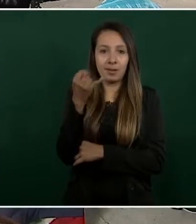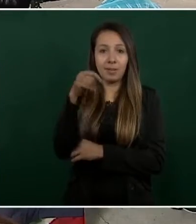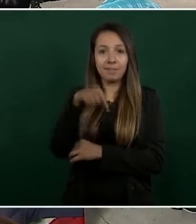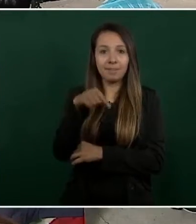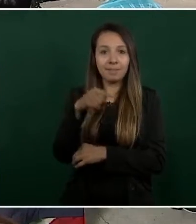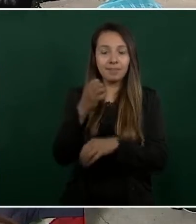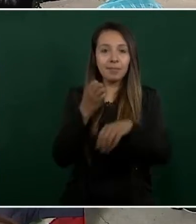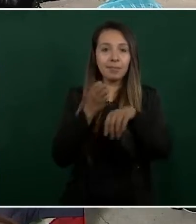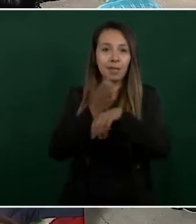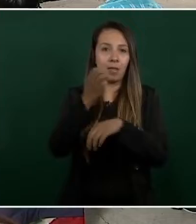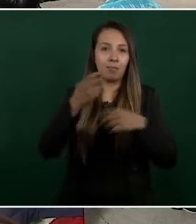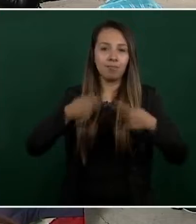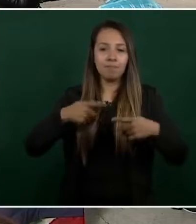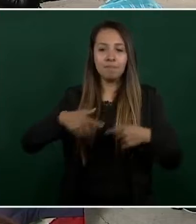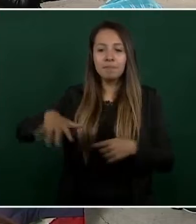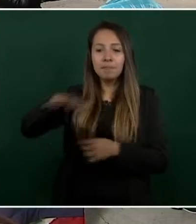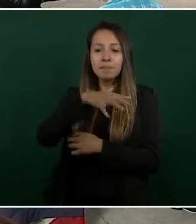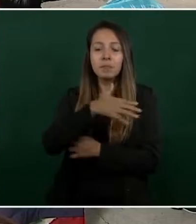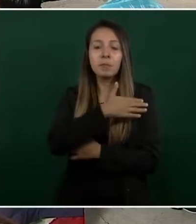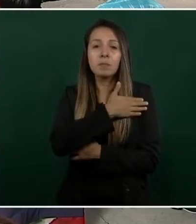progresista,